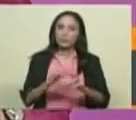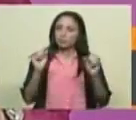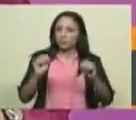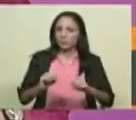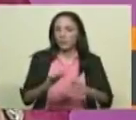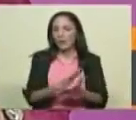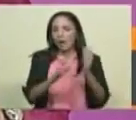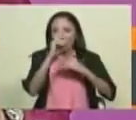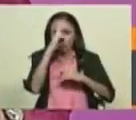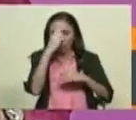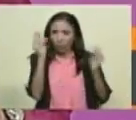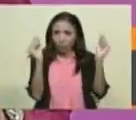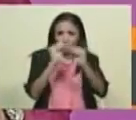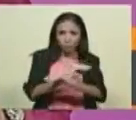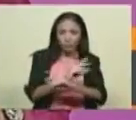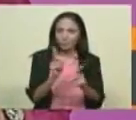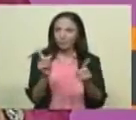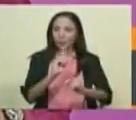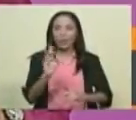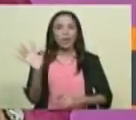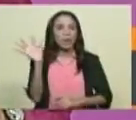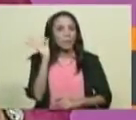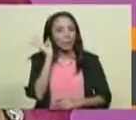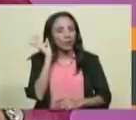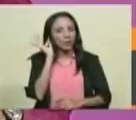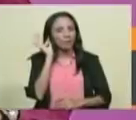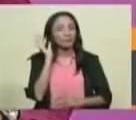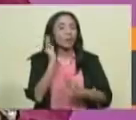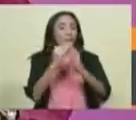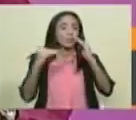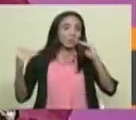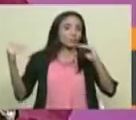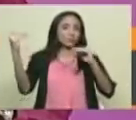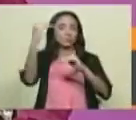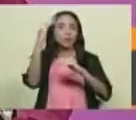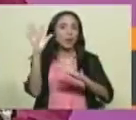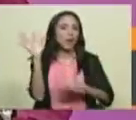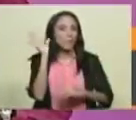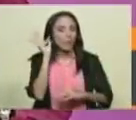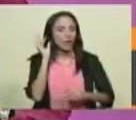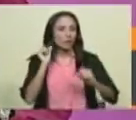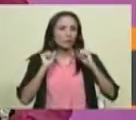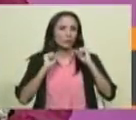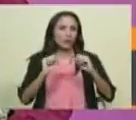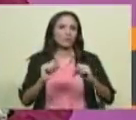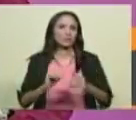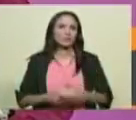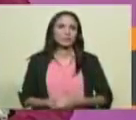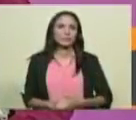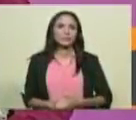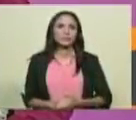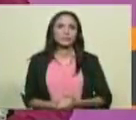lugar a dudas la mujer debe estar en las posiciones de poder.